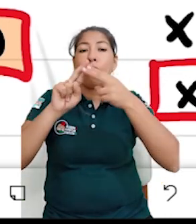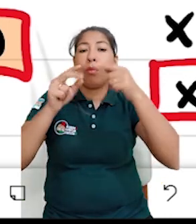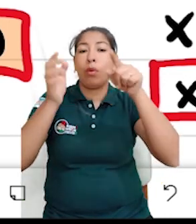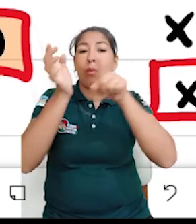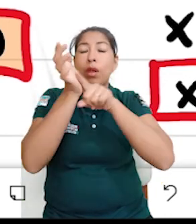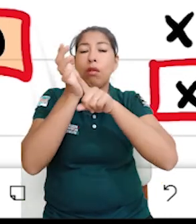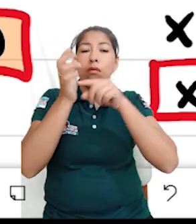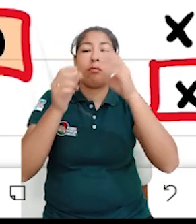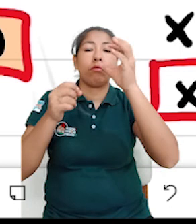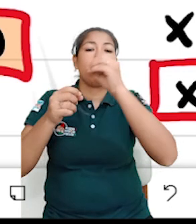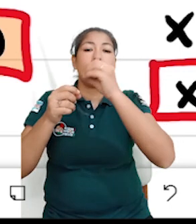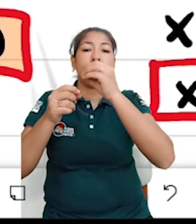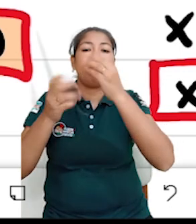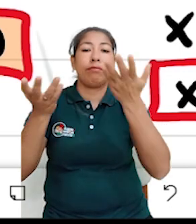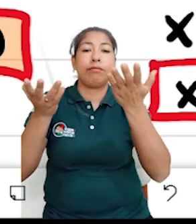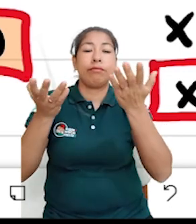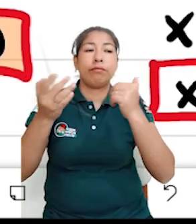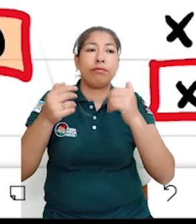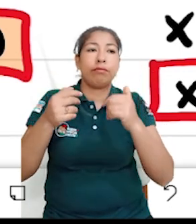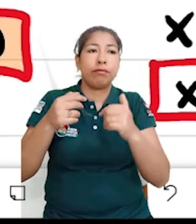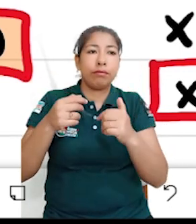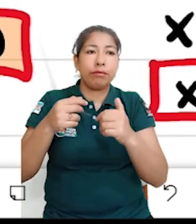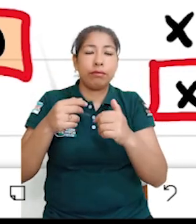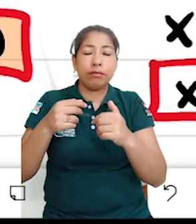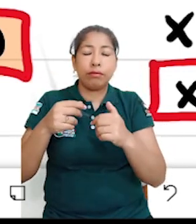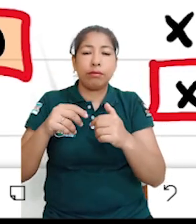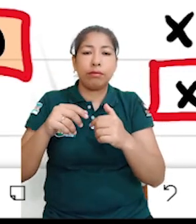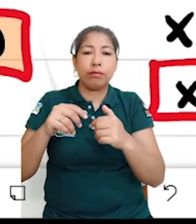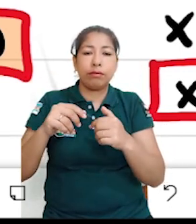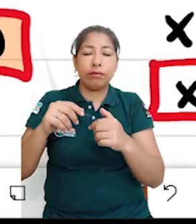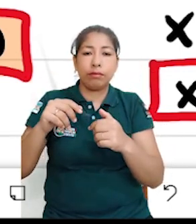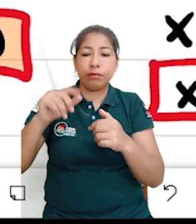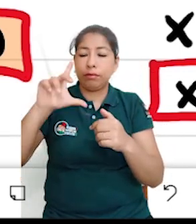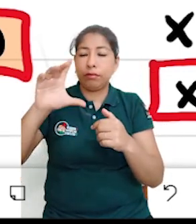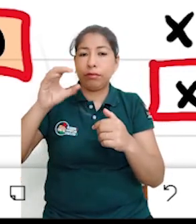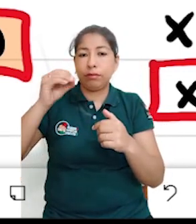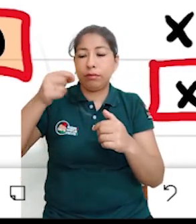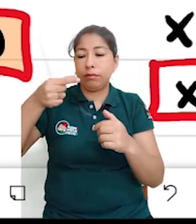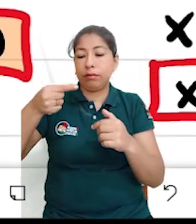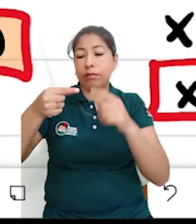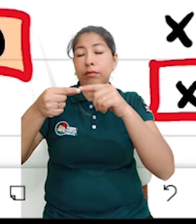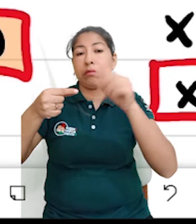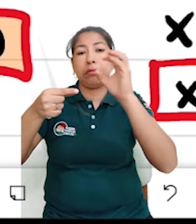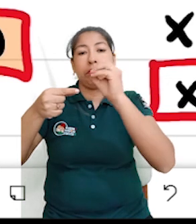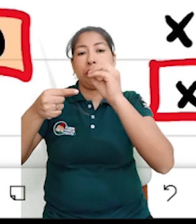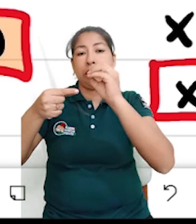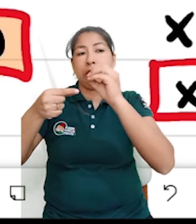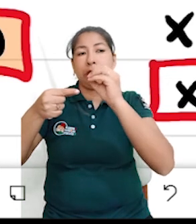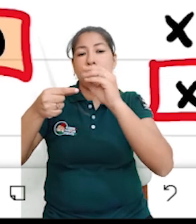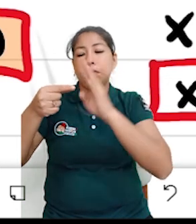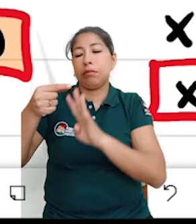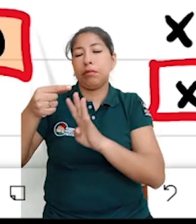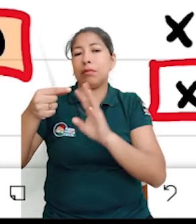del primero. Si reemplazamos x en este primer logaritmo, tendremos logaritmo de 0 en base 4, lo